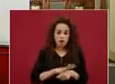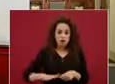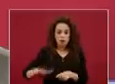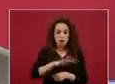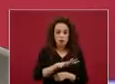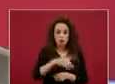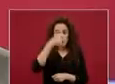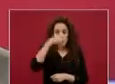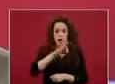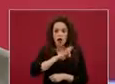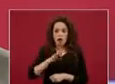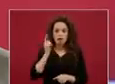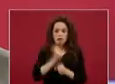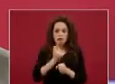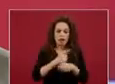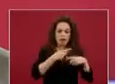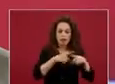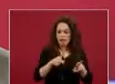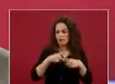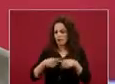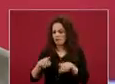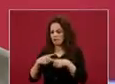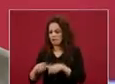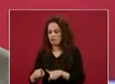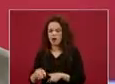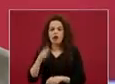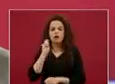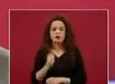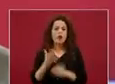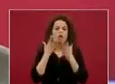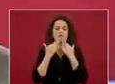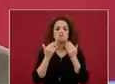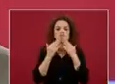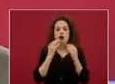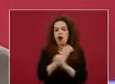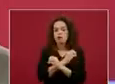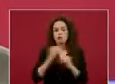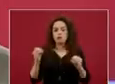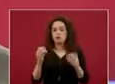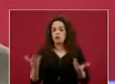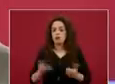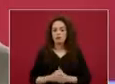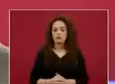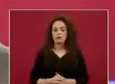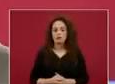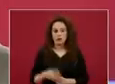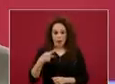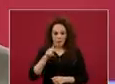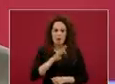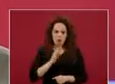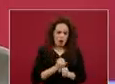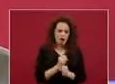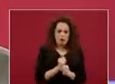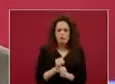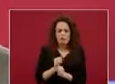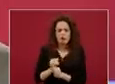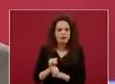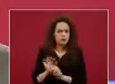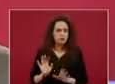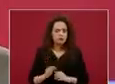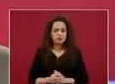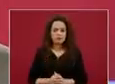inferencias sobre la seroprevalencia poblacional. Pero lo investigamos y si